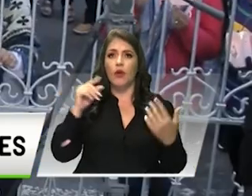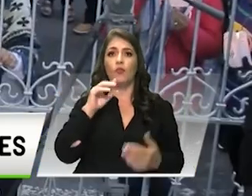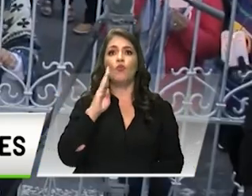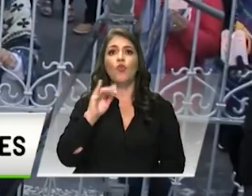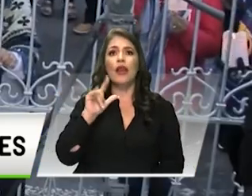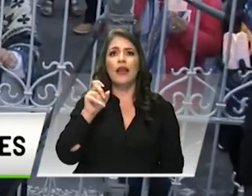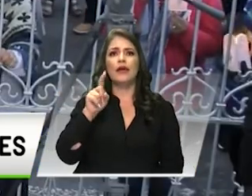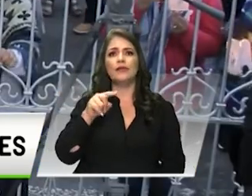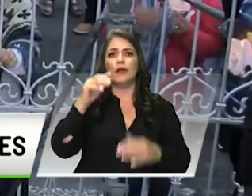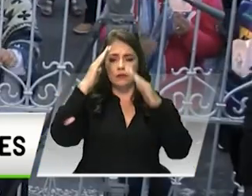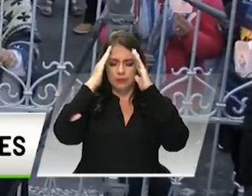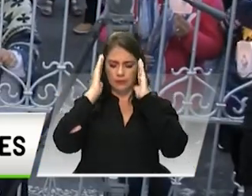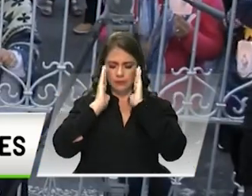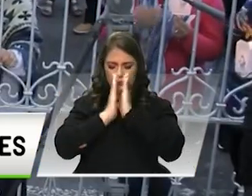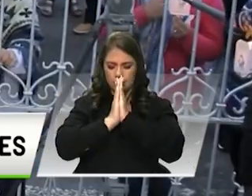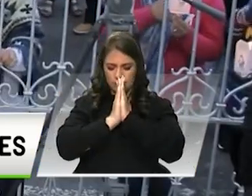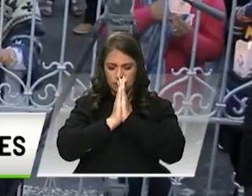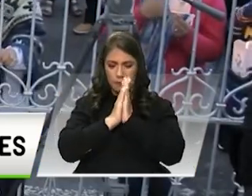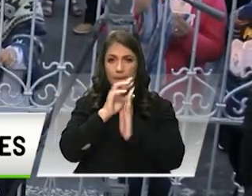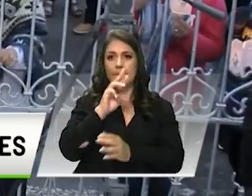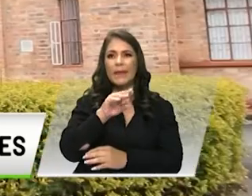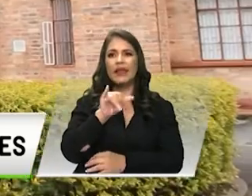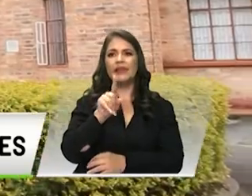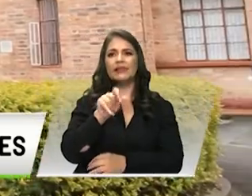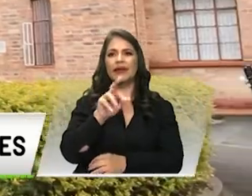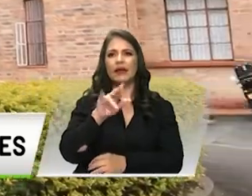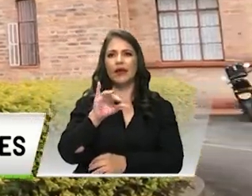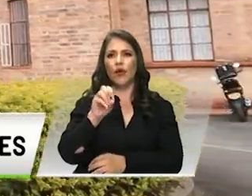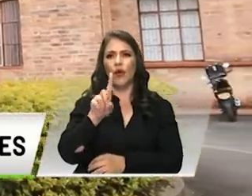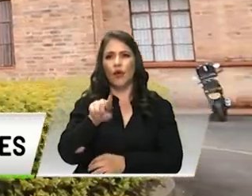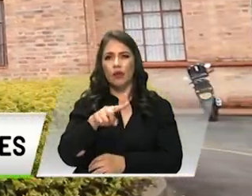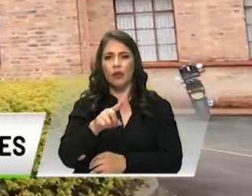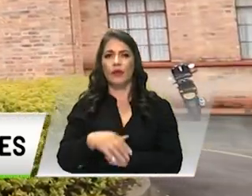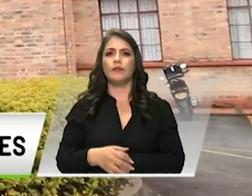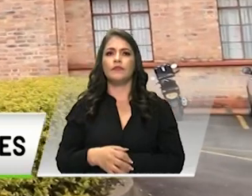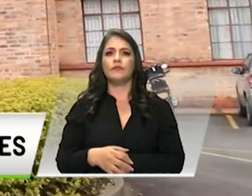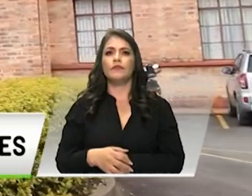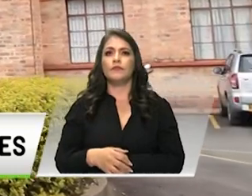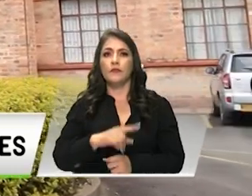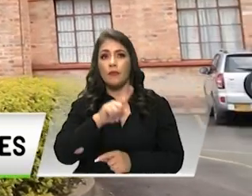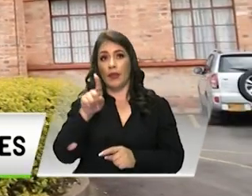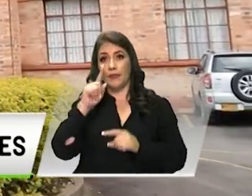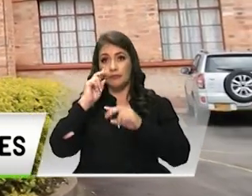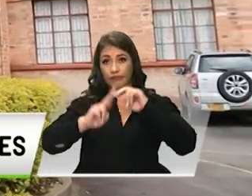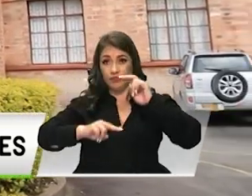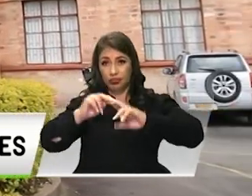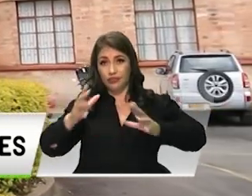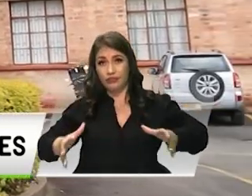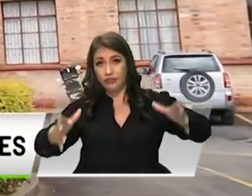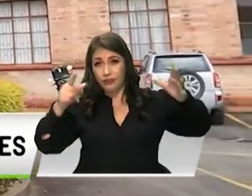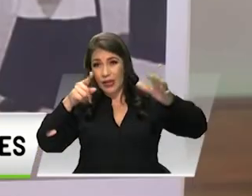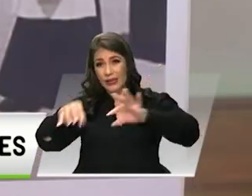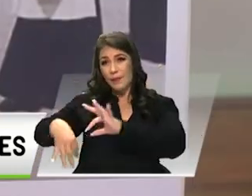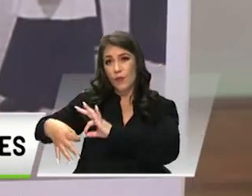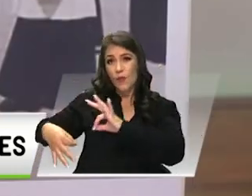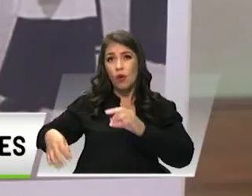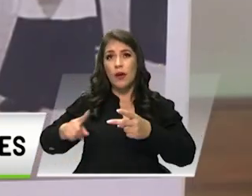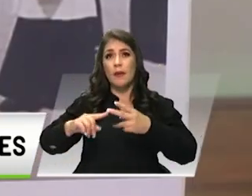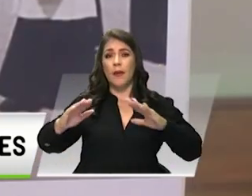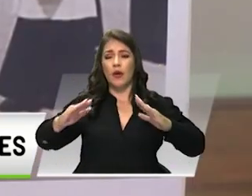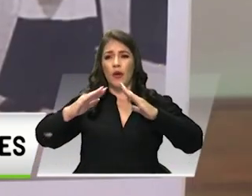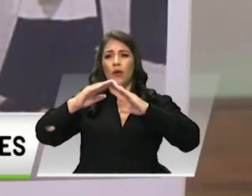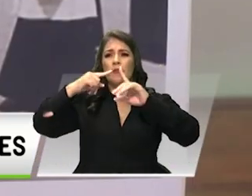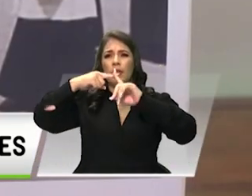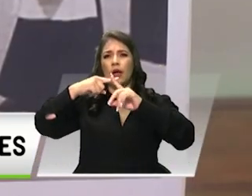las Misericordias de Santa Rosa de Osos. Además, lideró la construcción del Seminario Santo Tomás de Aquino, la Basílica Menor y la